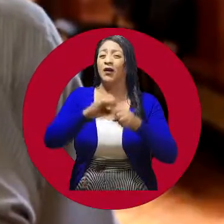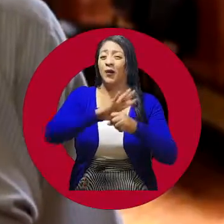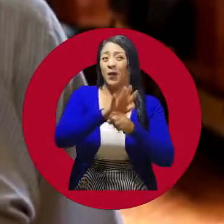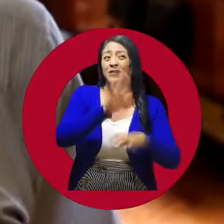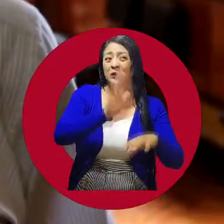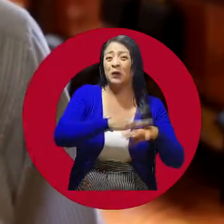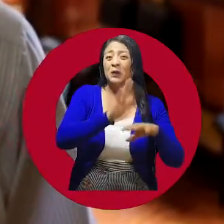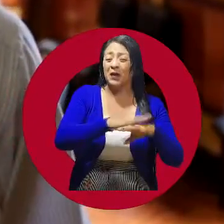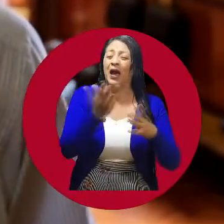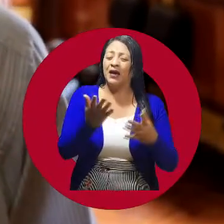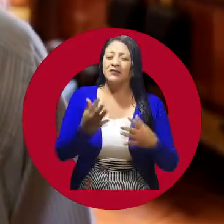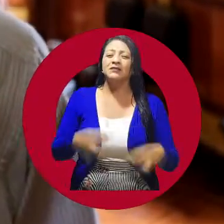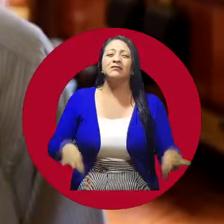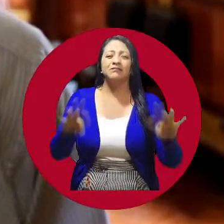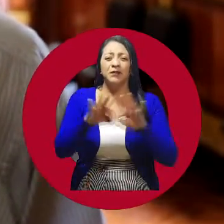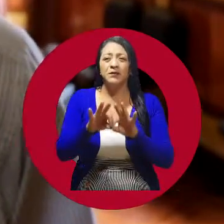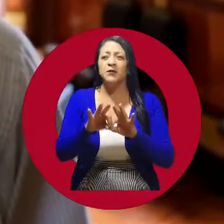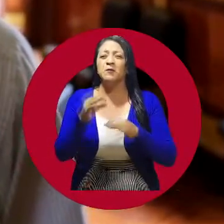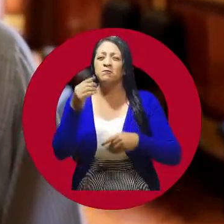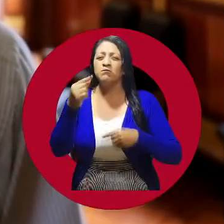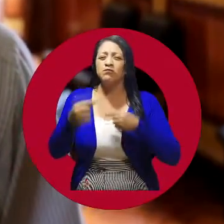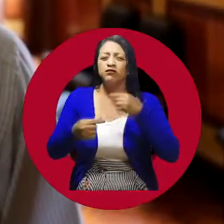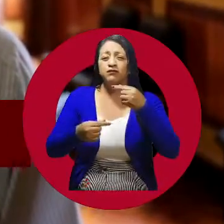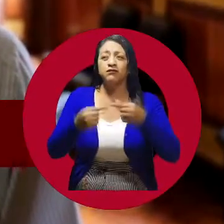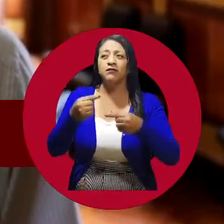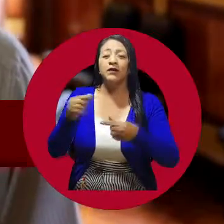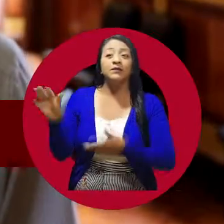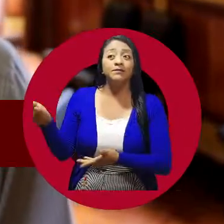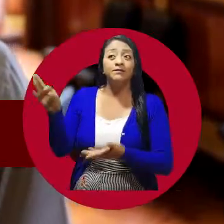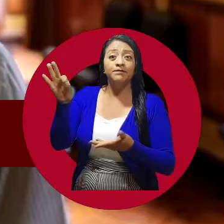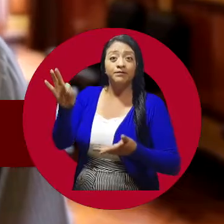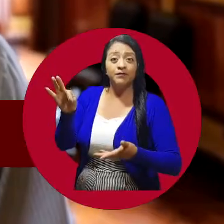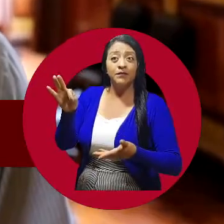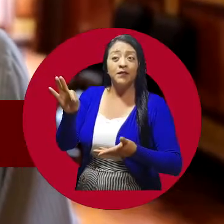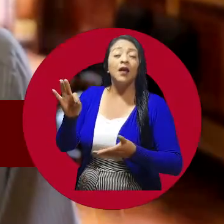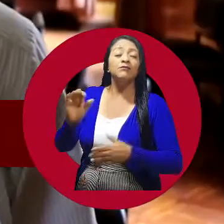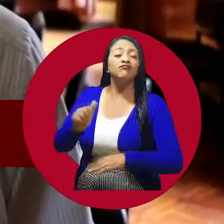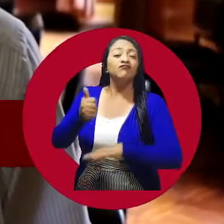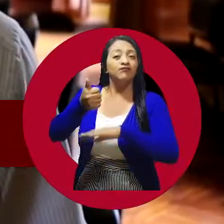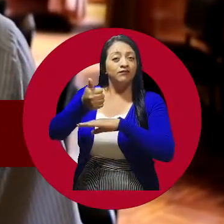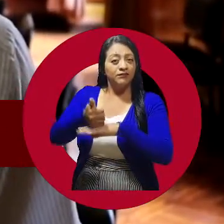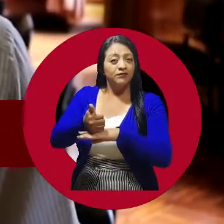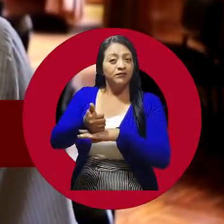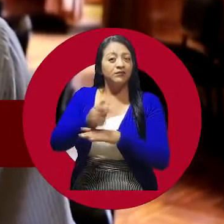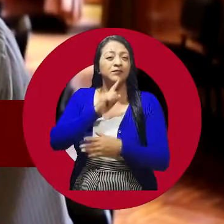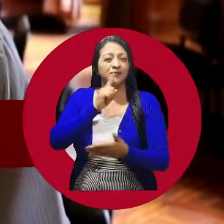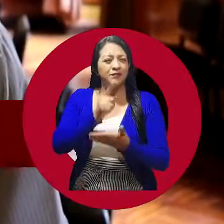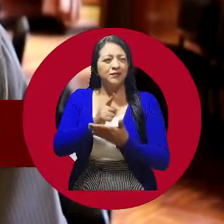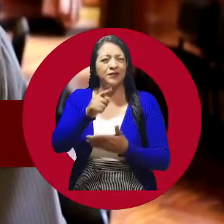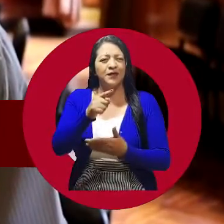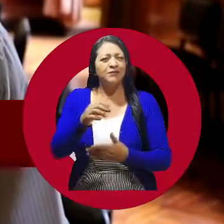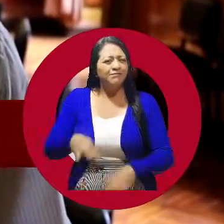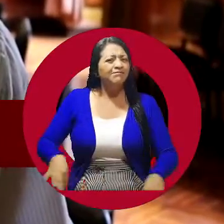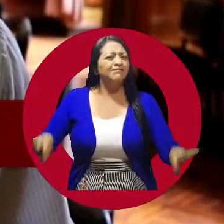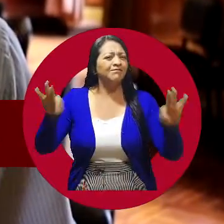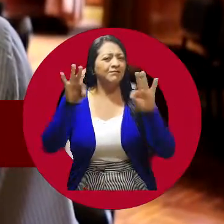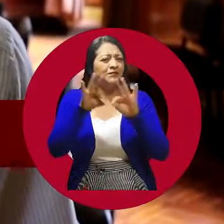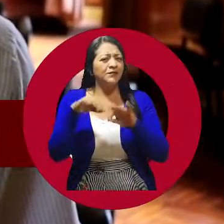COVID-19. Marco Flores, presidente de la Comisión de Mercados. Con esto vamos a